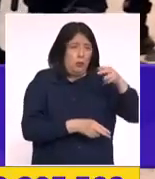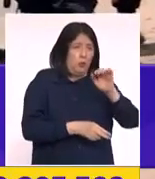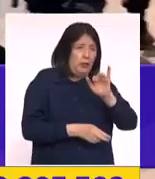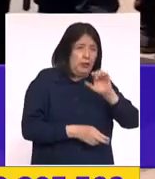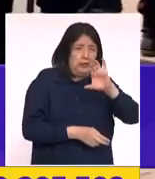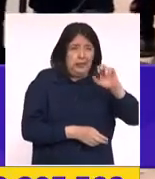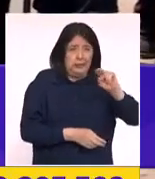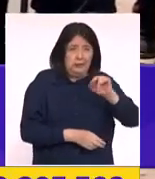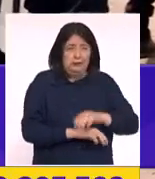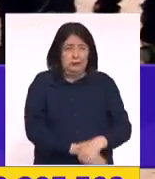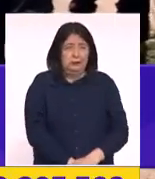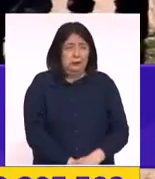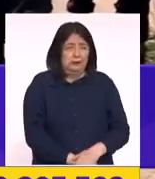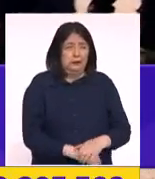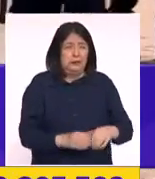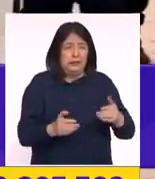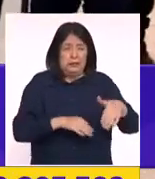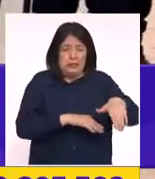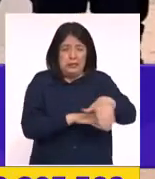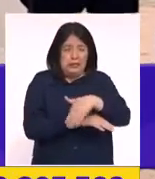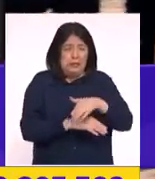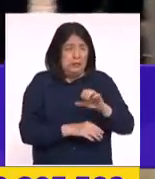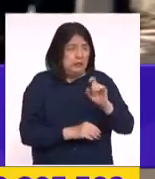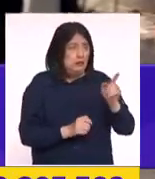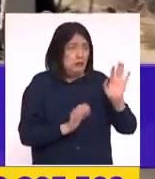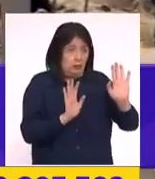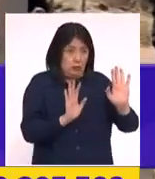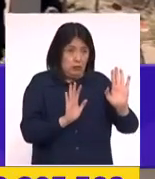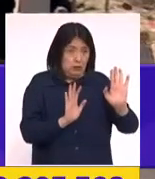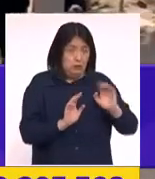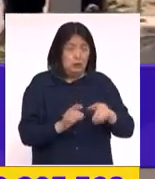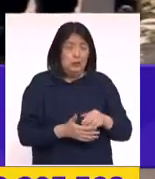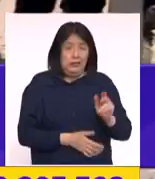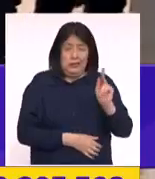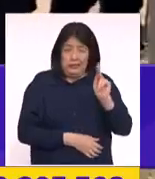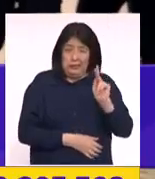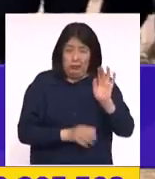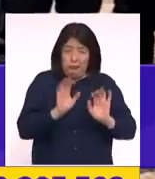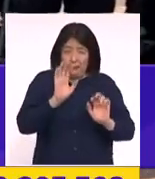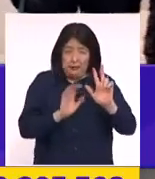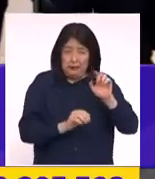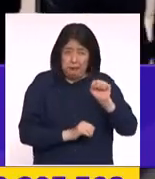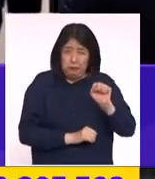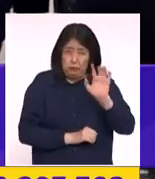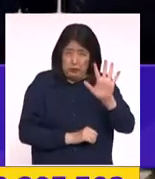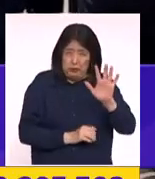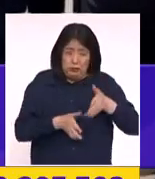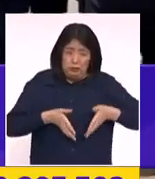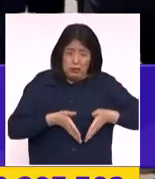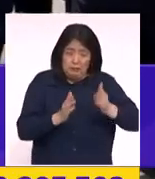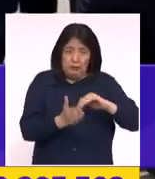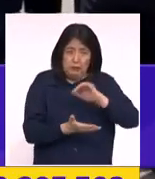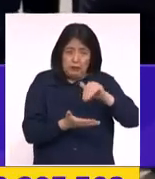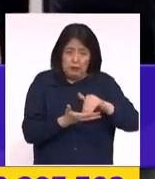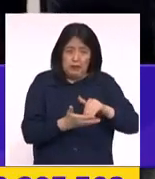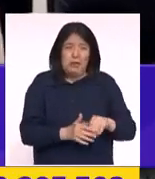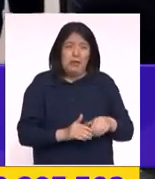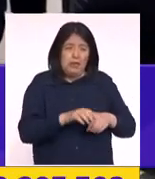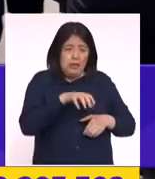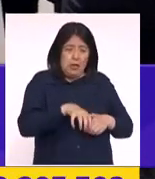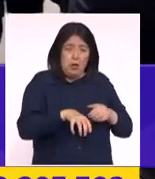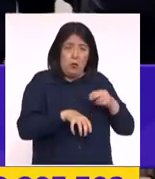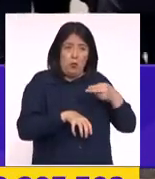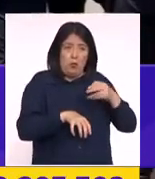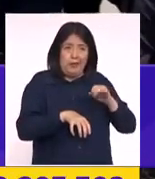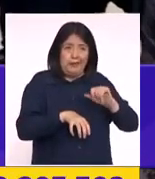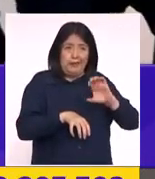entre Huaycán y Santa Clara. Déjame repetir eso. Kilómetro 13.5, carretera central entre Huaycán y Santa Clara,